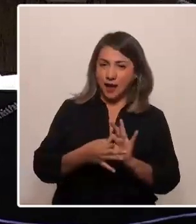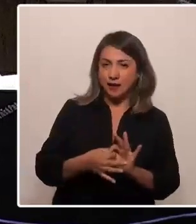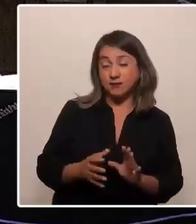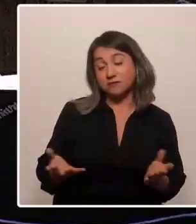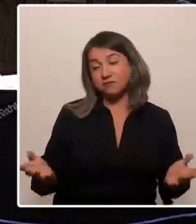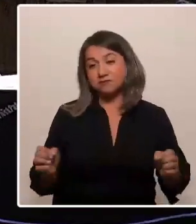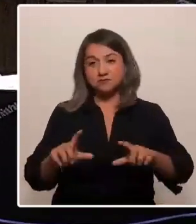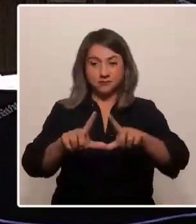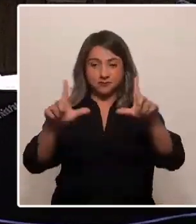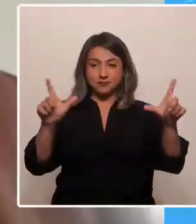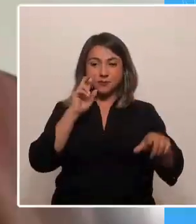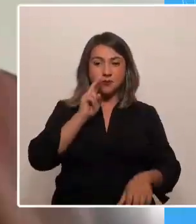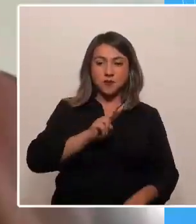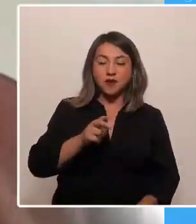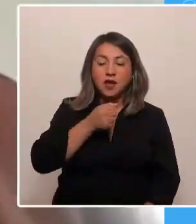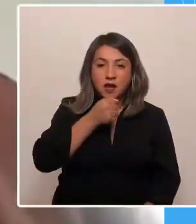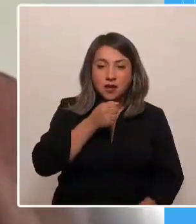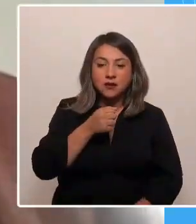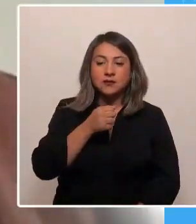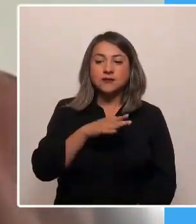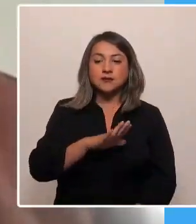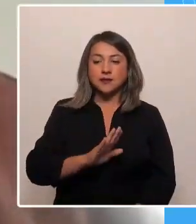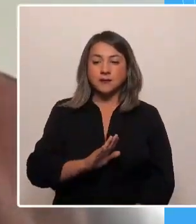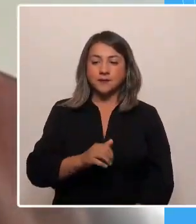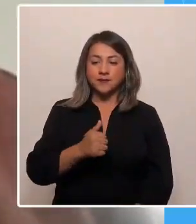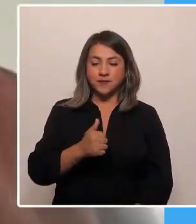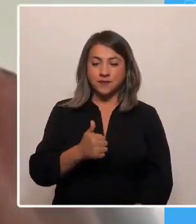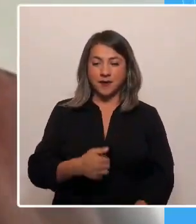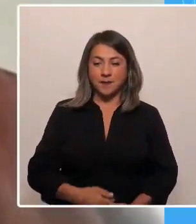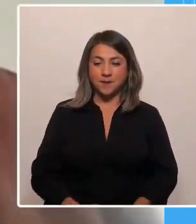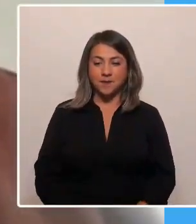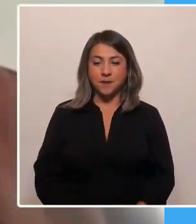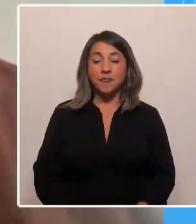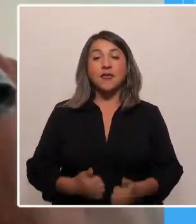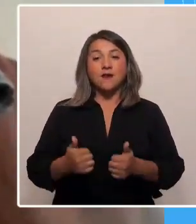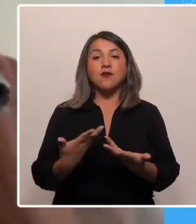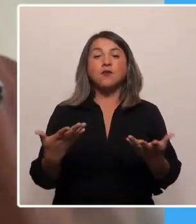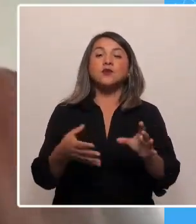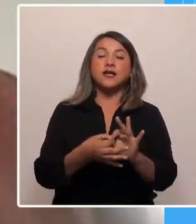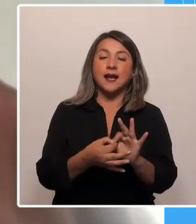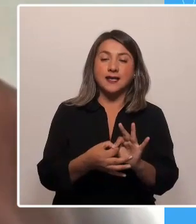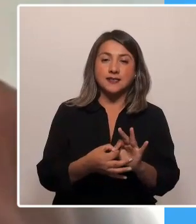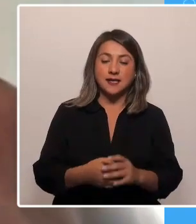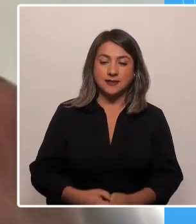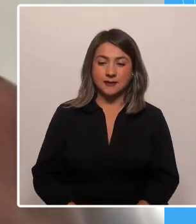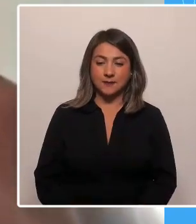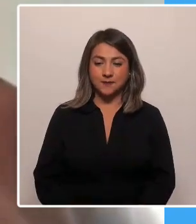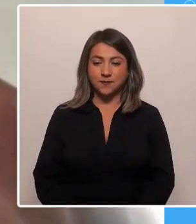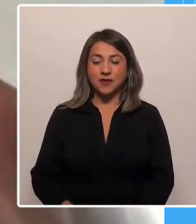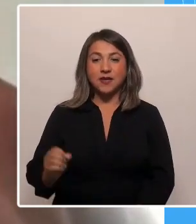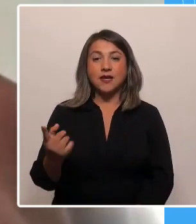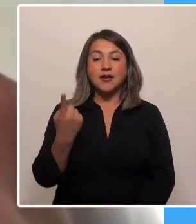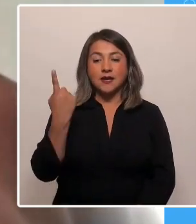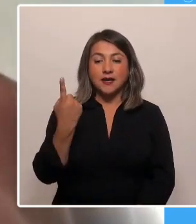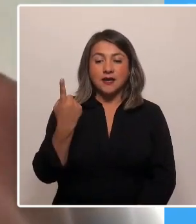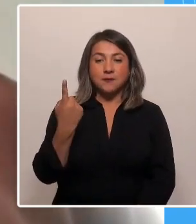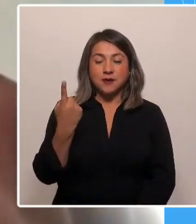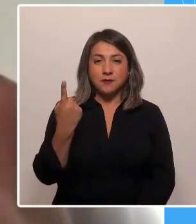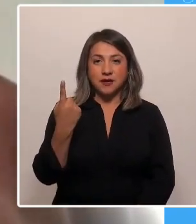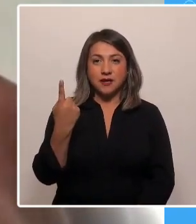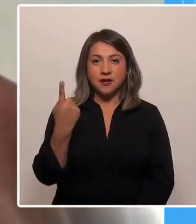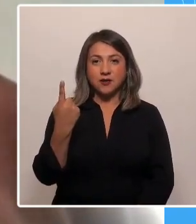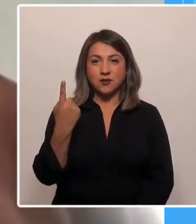aparecido el dato que me habían habilitado el micrófono. Bueno, muchas gracias. Primero que nada,